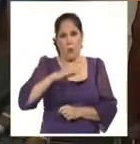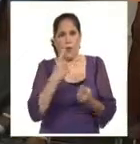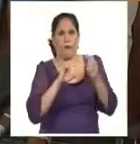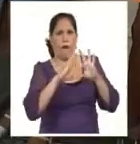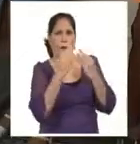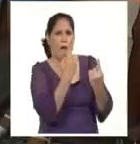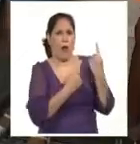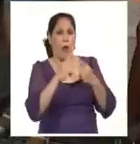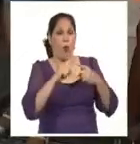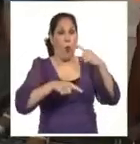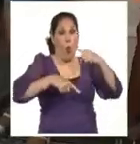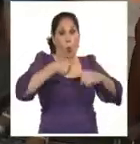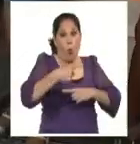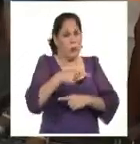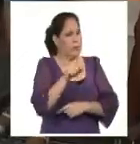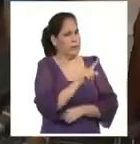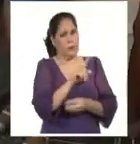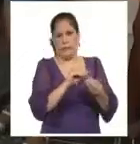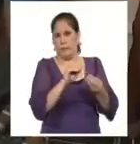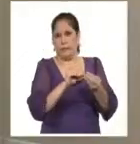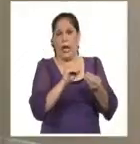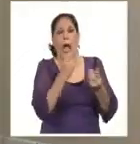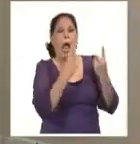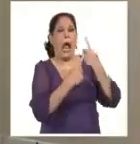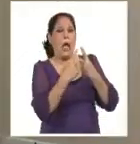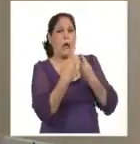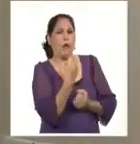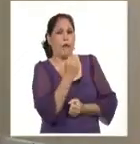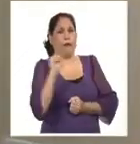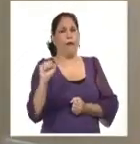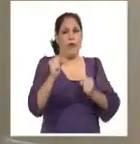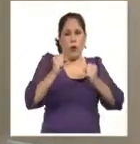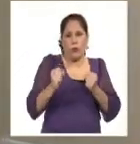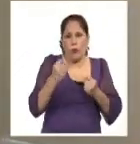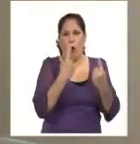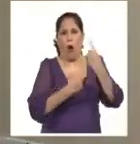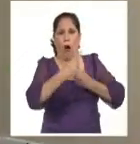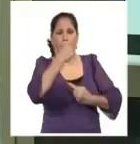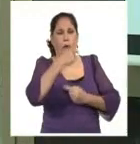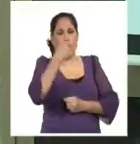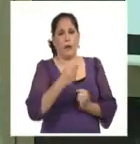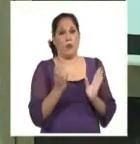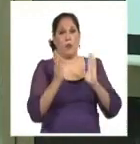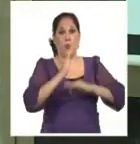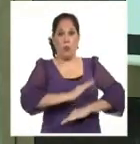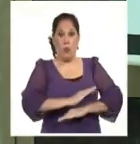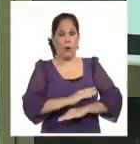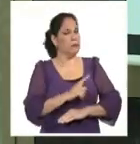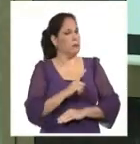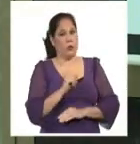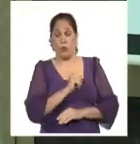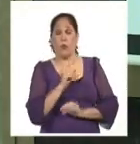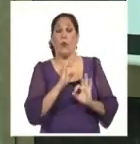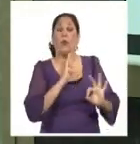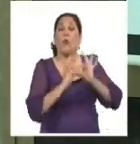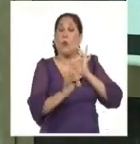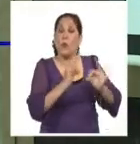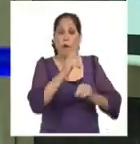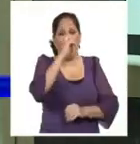contra los cuales se hayan cometido cualquier delito o vulnerado sus derechos la protección integral